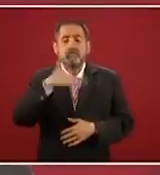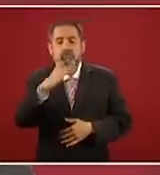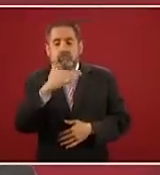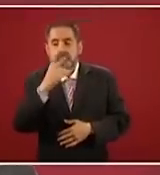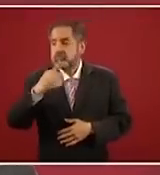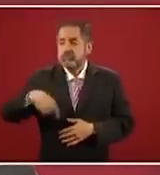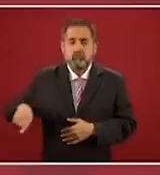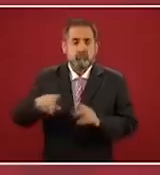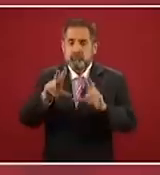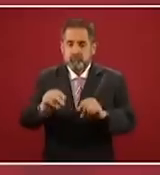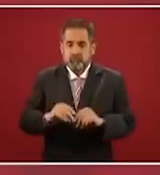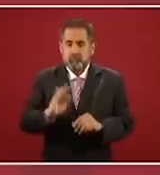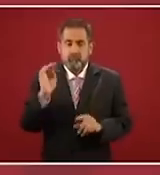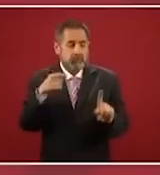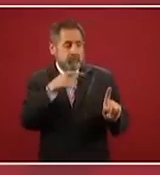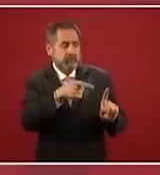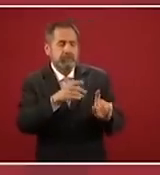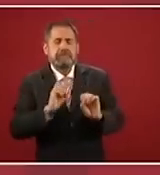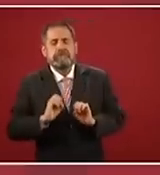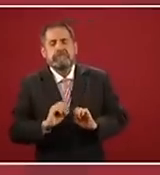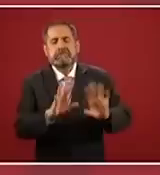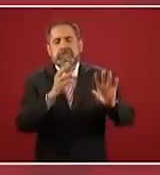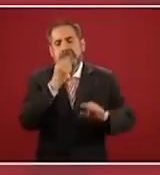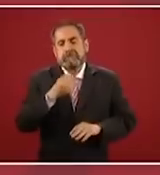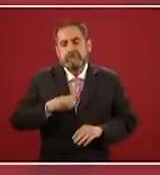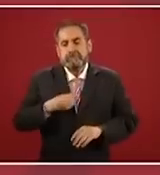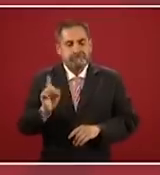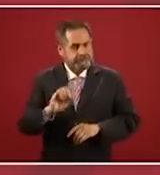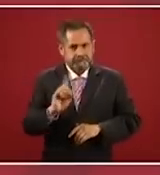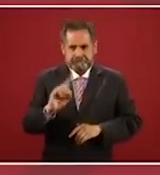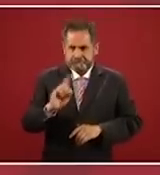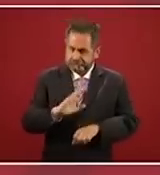impunidad. Tan es así que